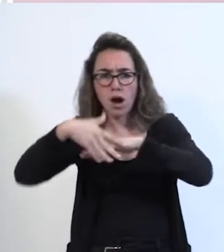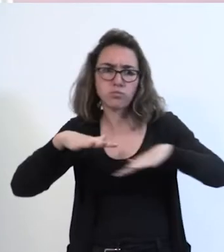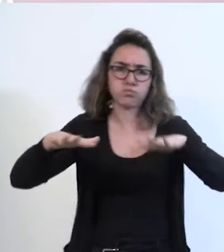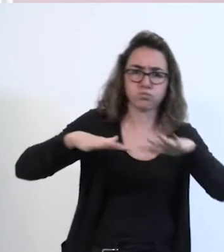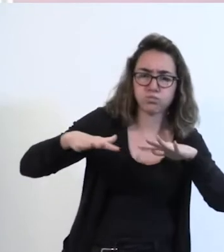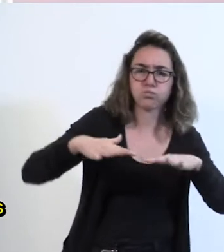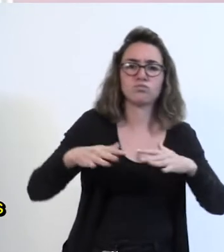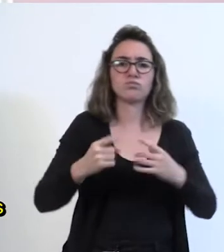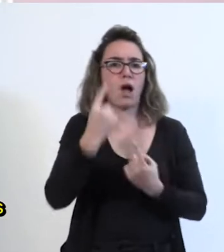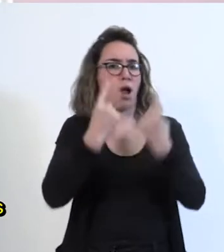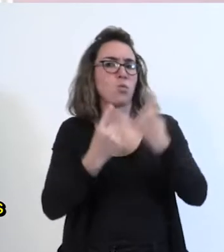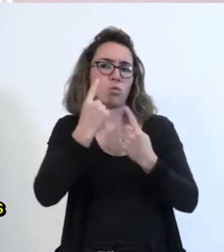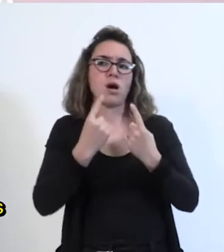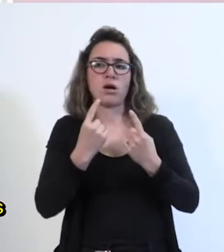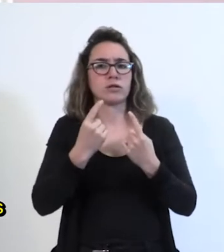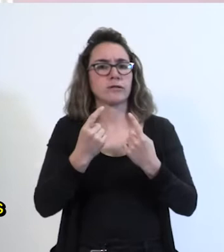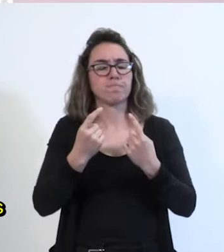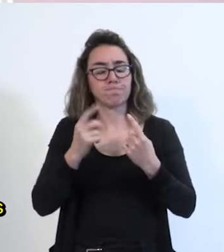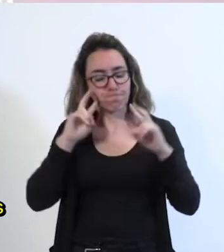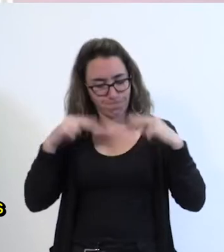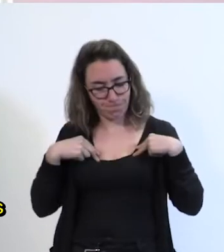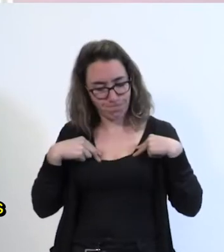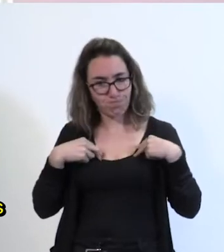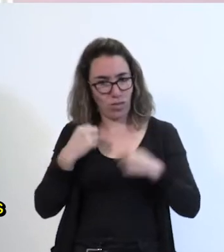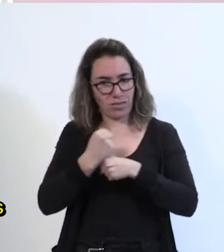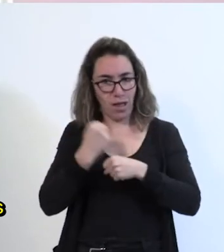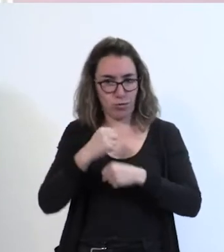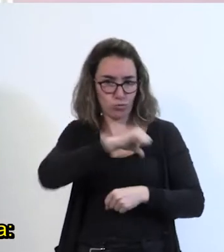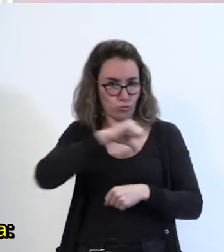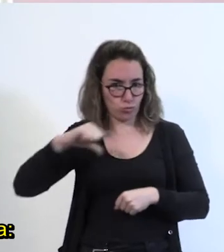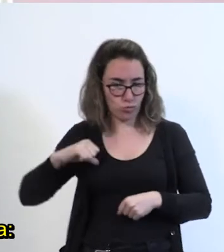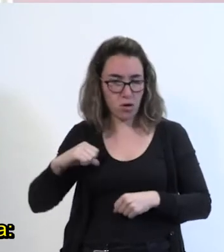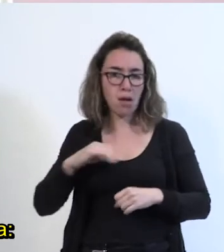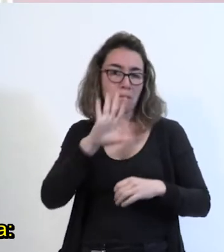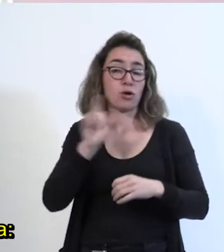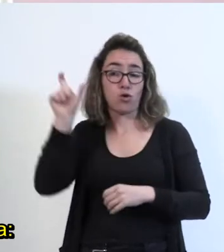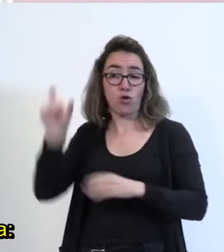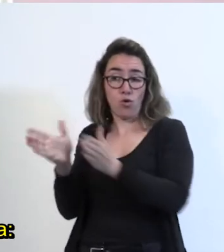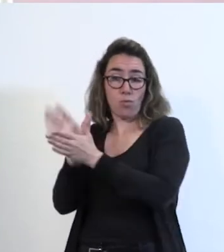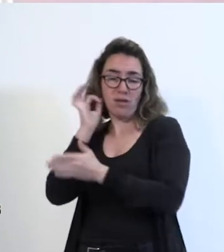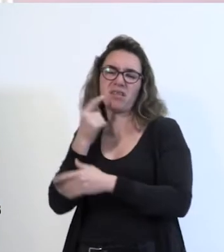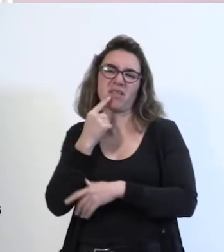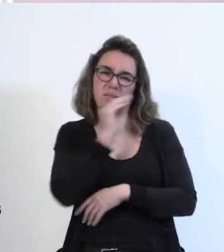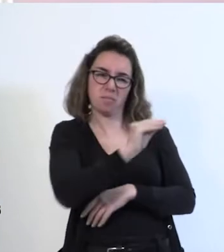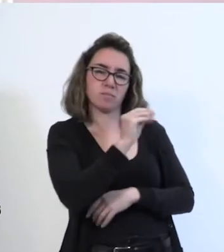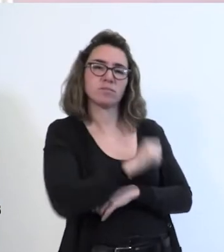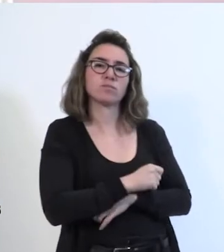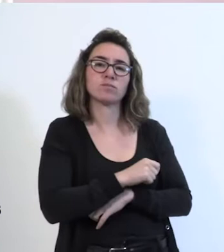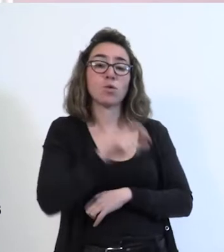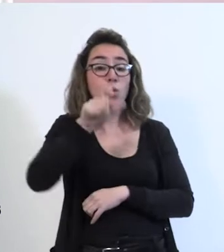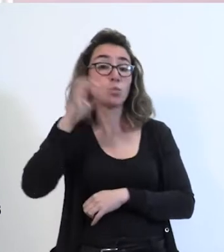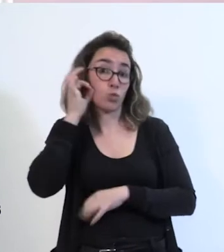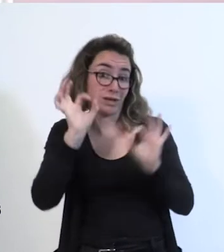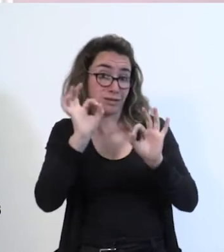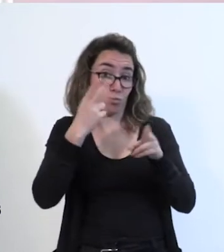desde el principio, dijisteis algunas historias las vamos a tener que trabajar nosotras, pero nos comenta una compañera, la participación de las